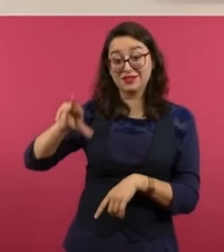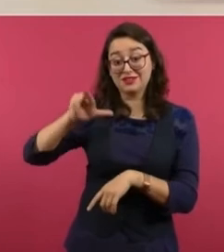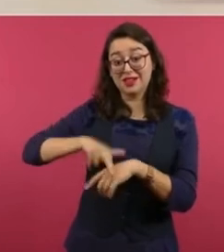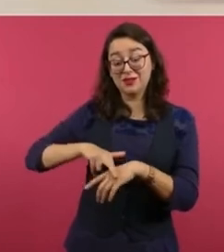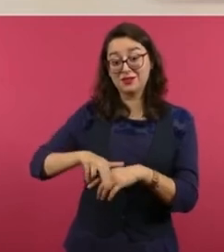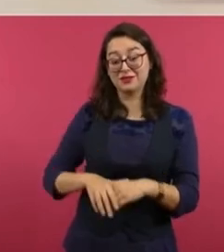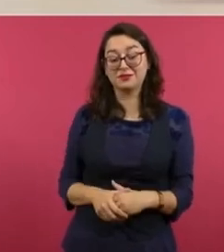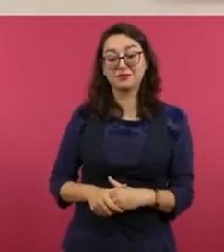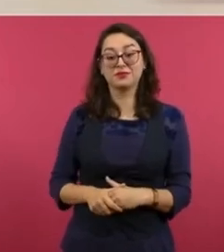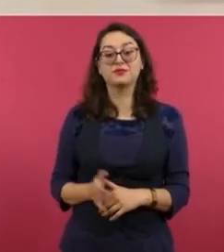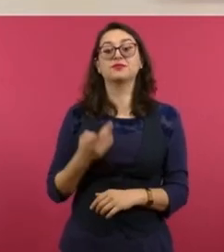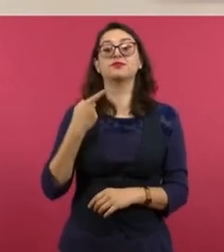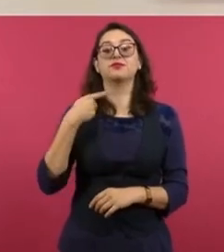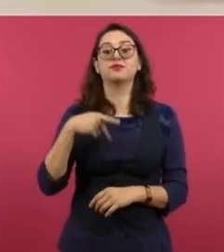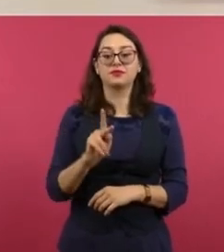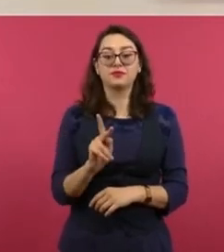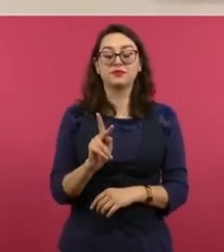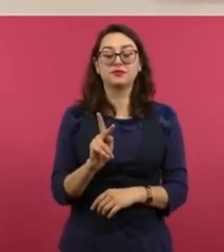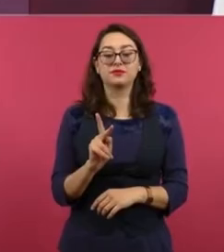Pero